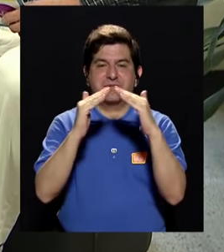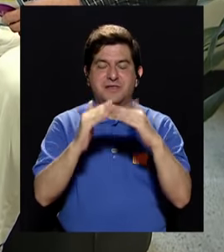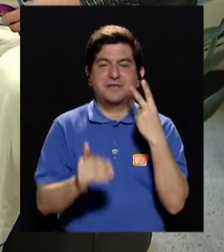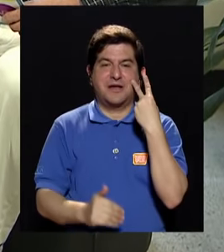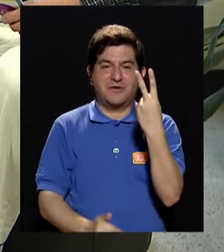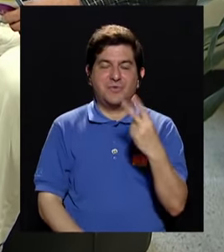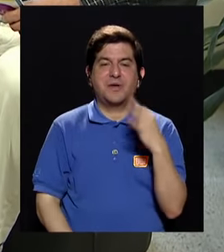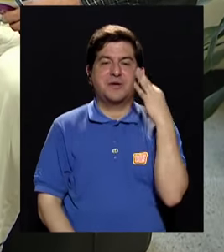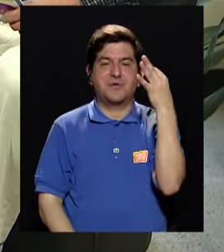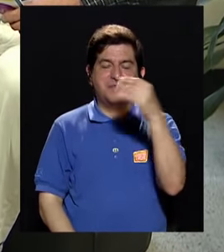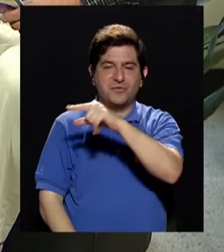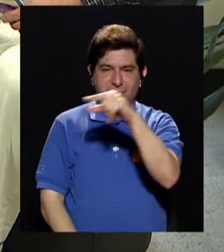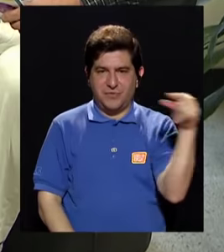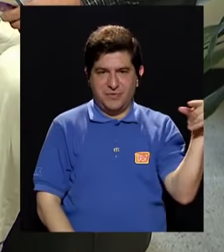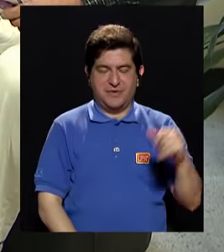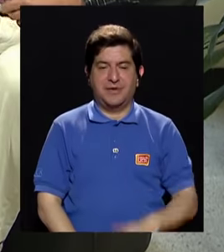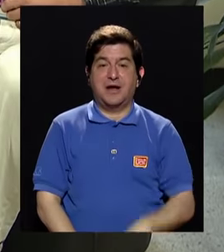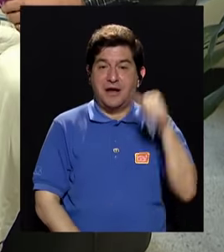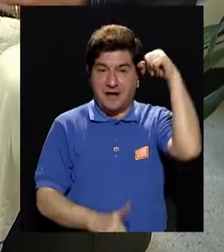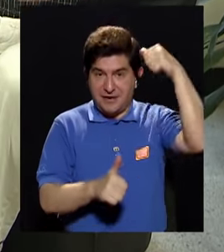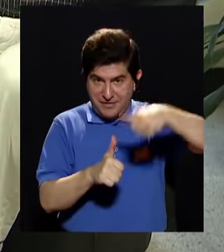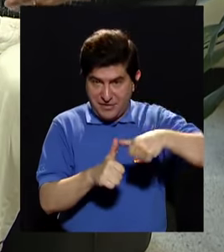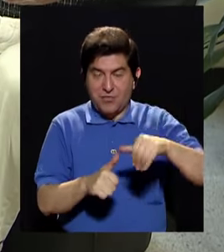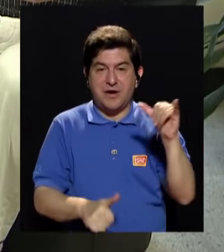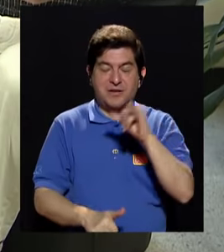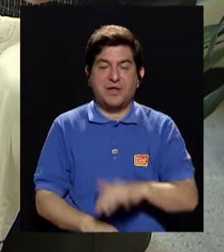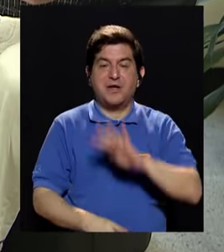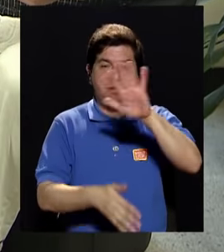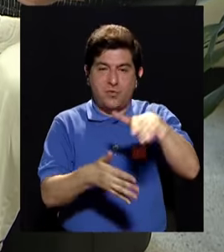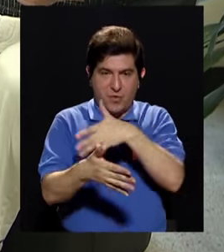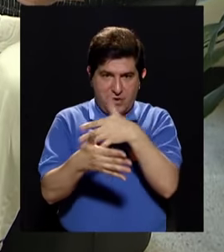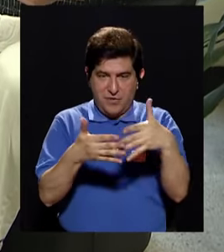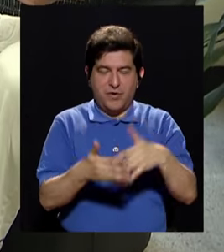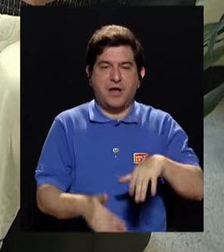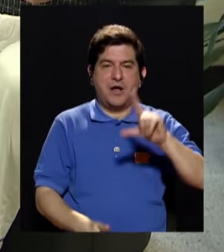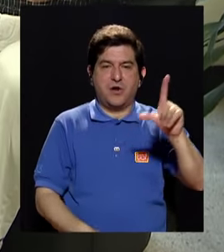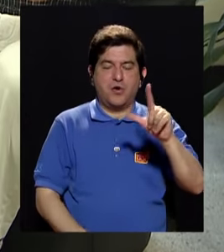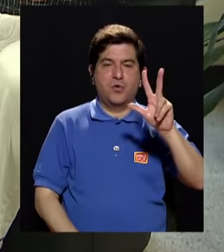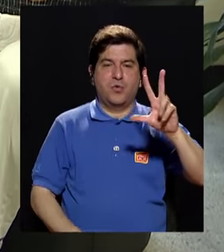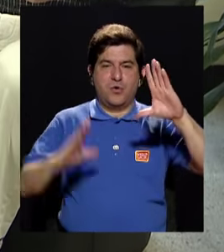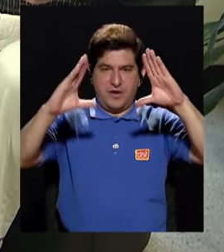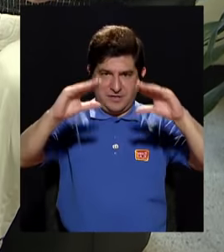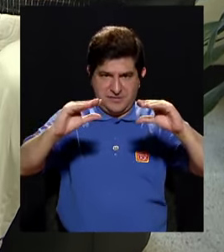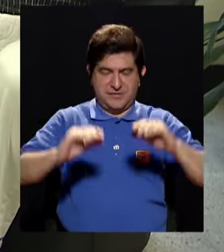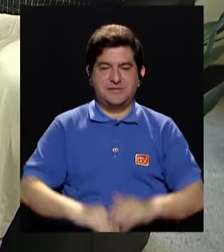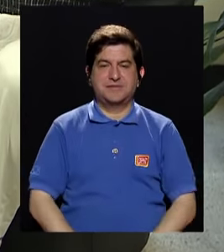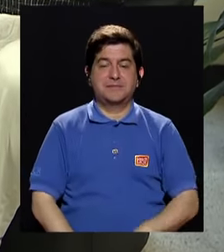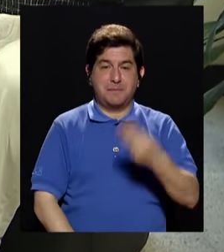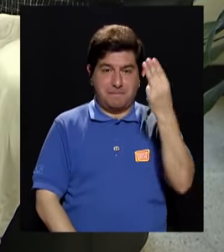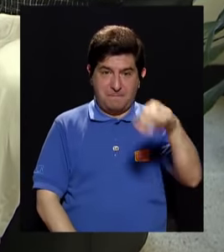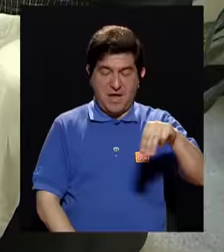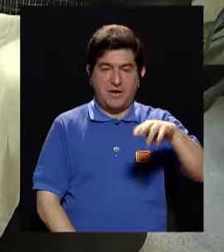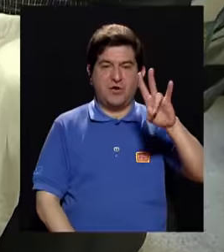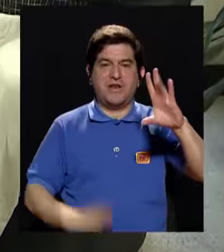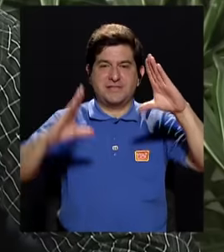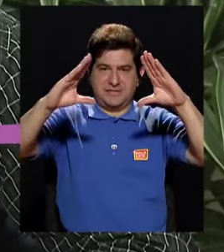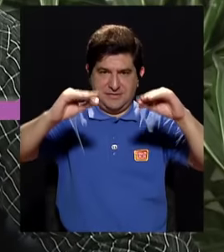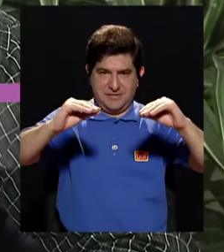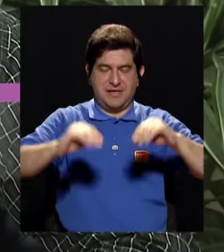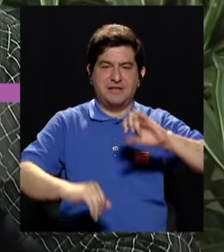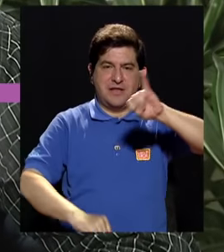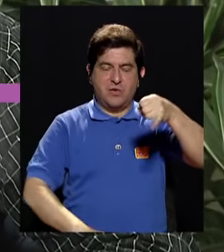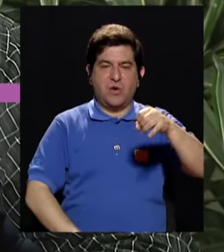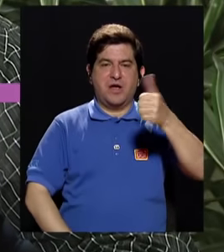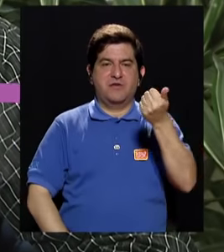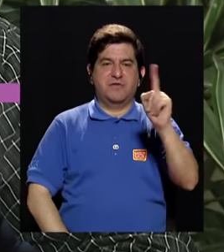casitas nos vemos hasta la próxima semana no olvidemos también nuestro horario lunes a las 3 de la tarde miércoles a las 7 de la